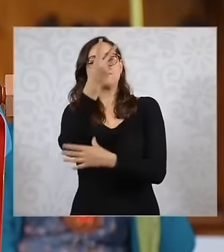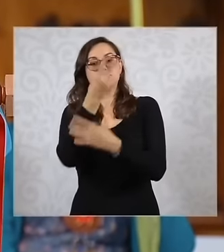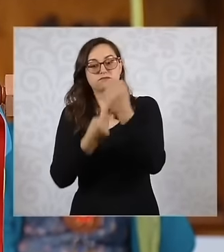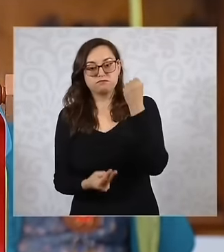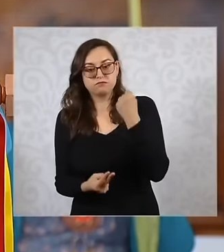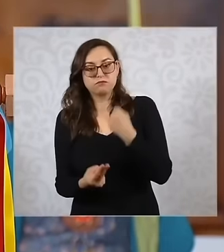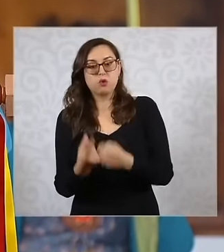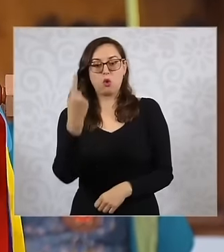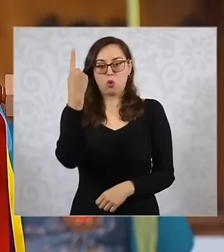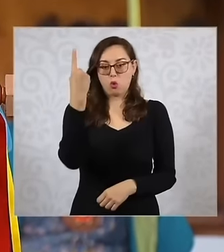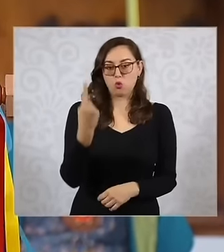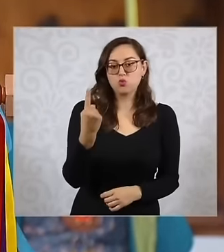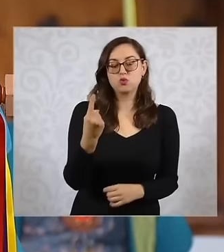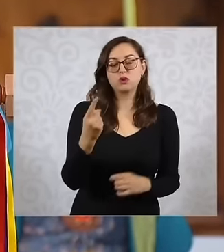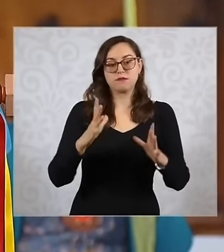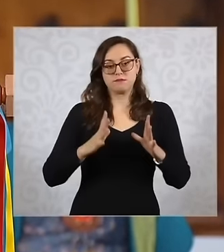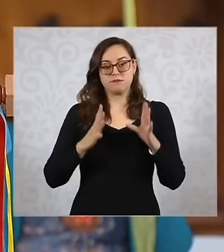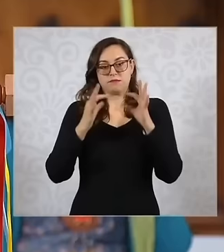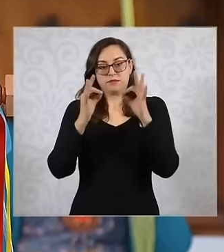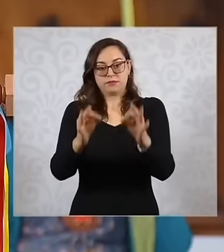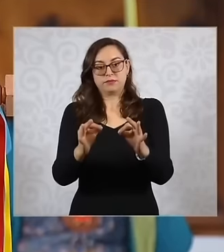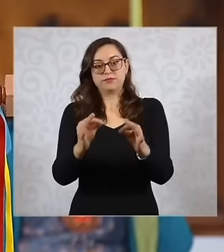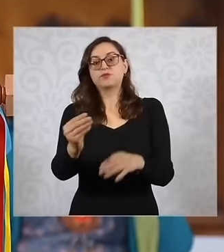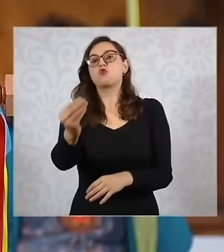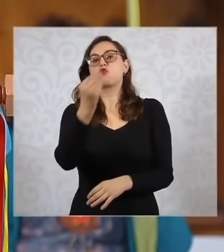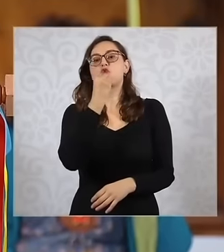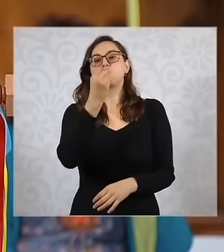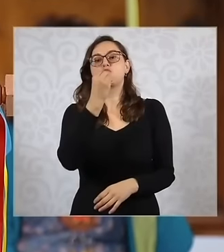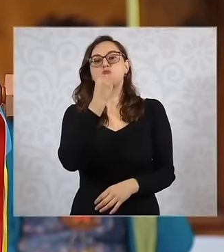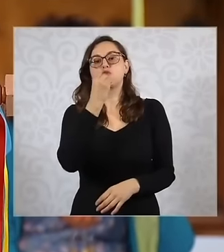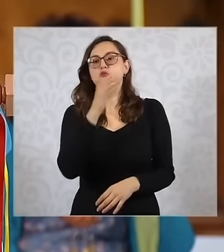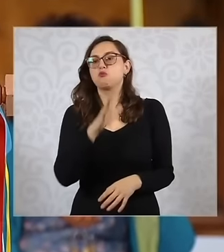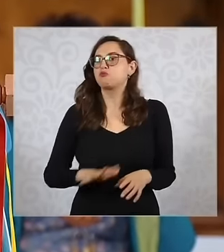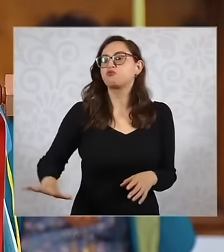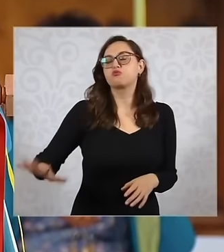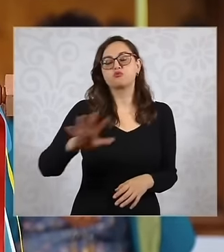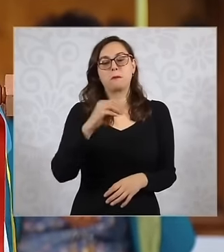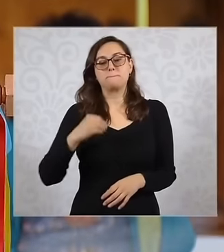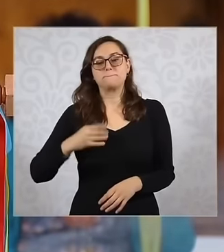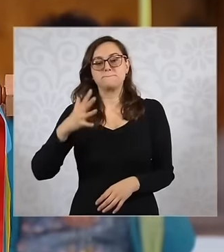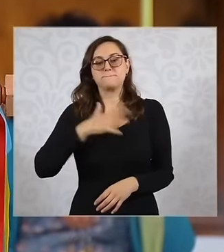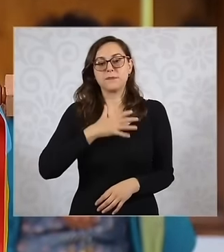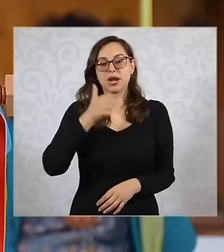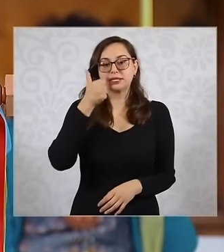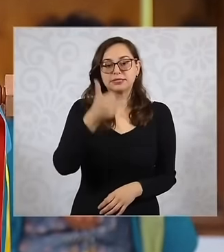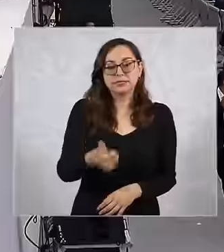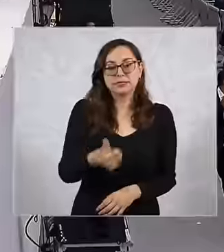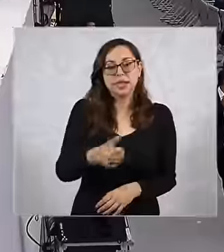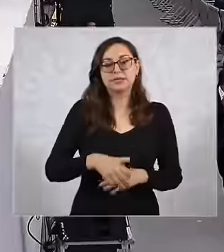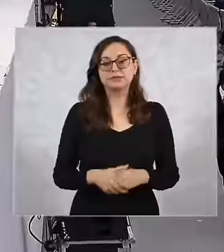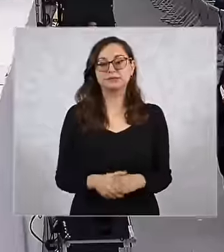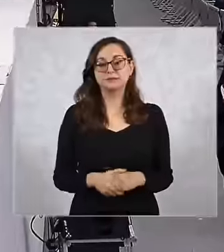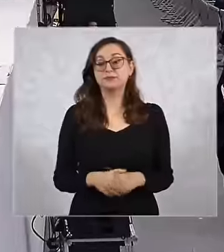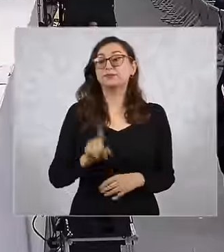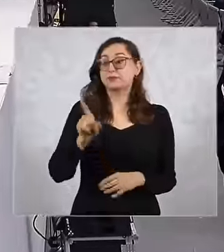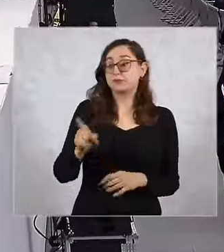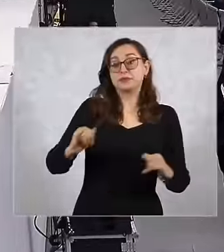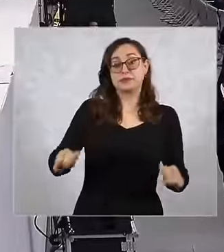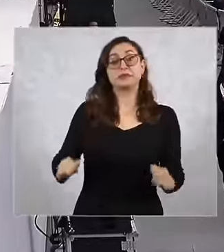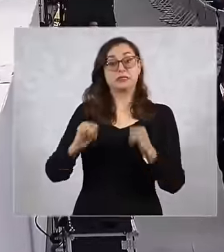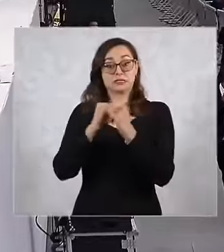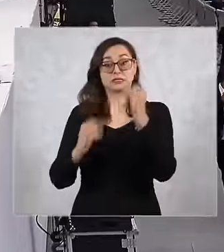se convertirá en Alimentación para el Bienestar. Estará a cargo de llevar a